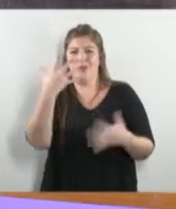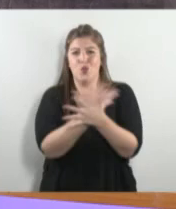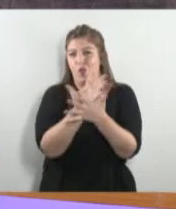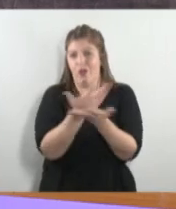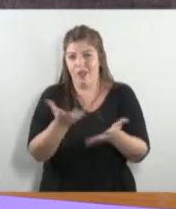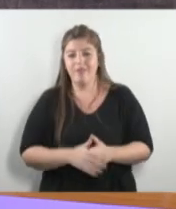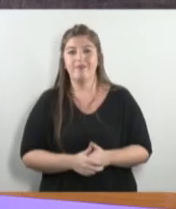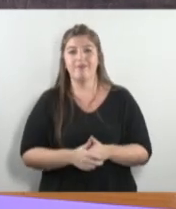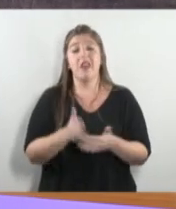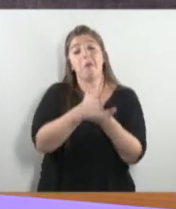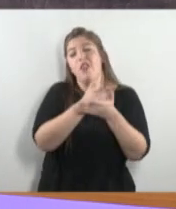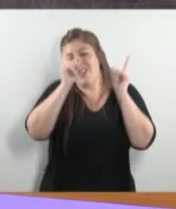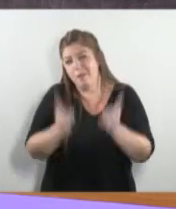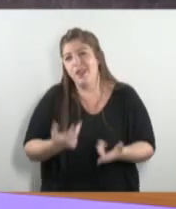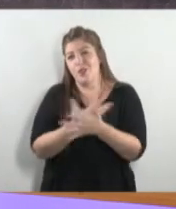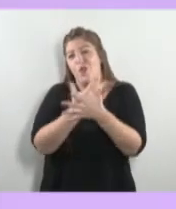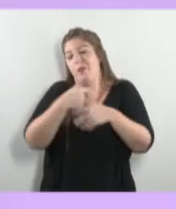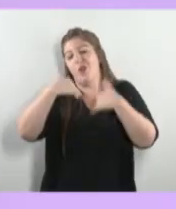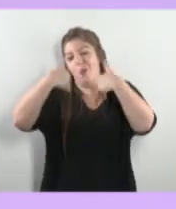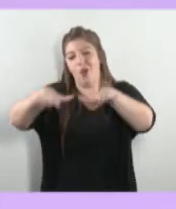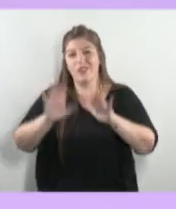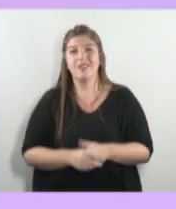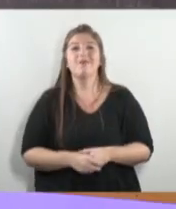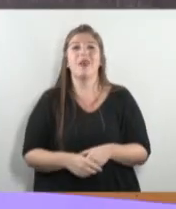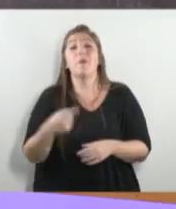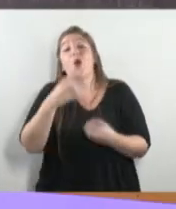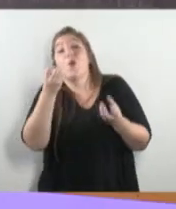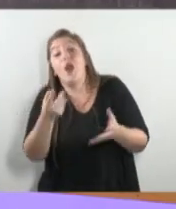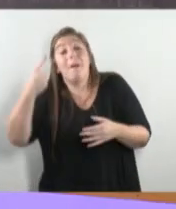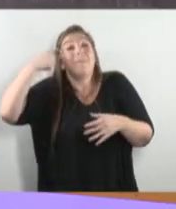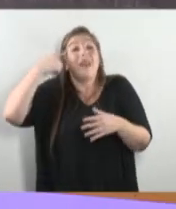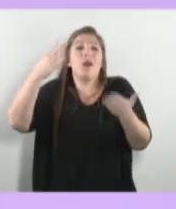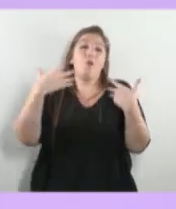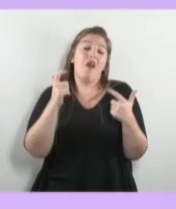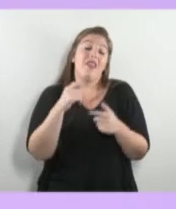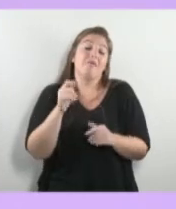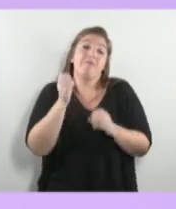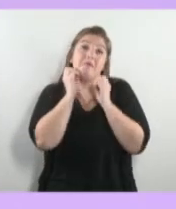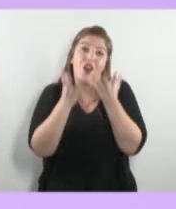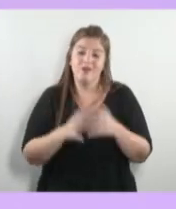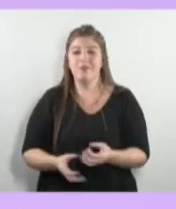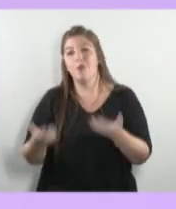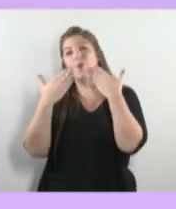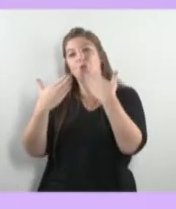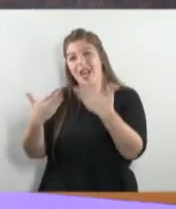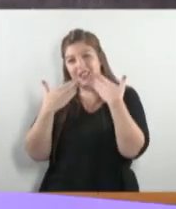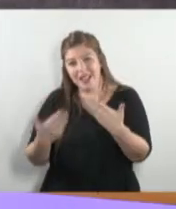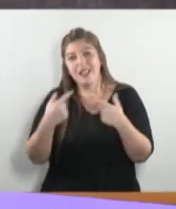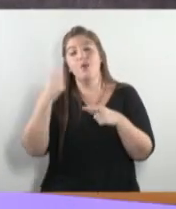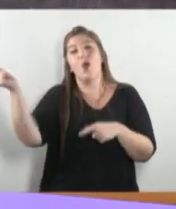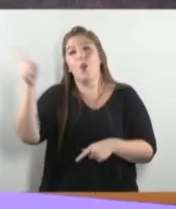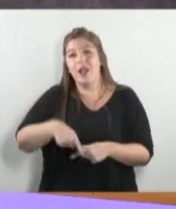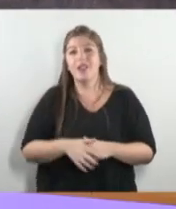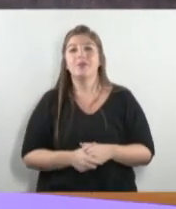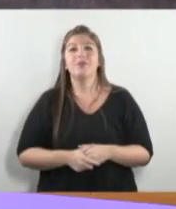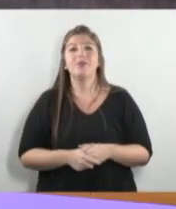sufrir. El punto medio también, pero no importa. Por lo menos uno cree que la puede pasar mejor. Bueno, sí. Gracias. No, de nada. Gracias por venir.